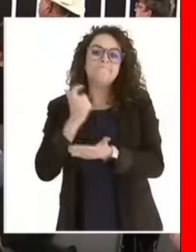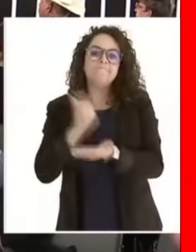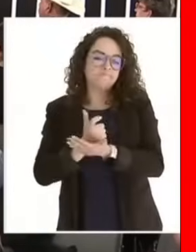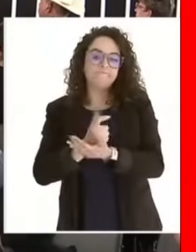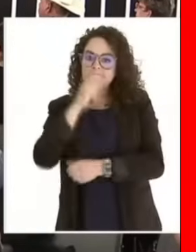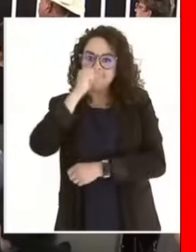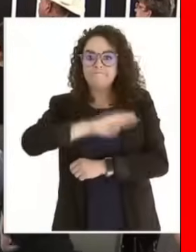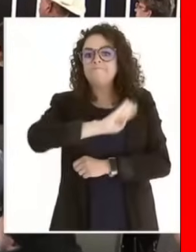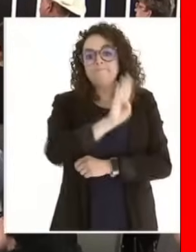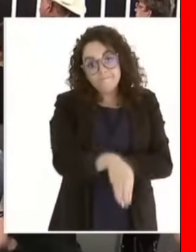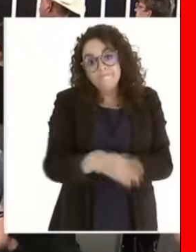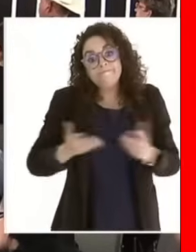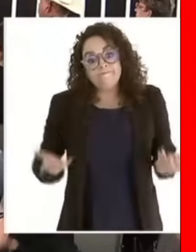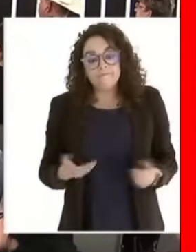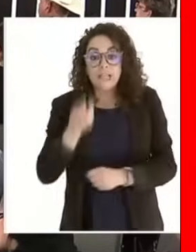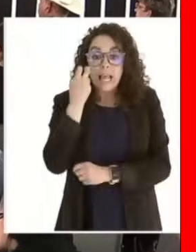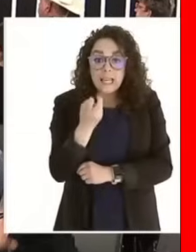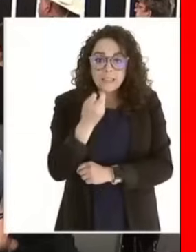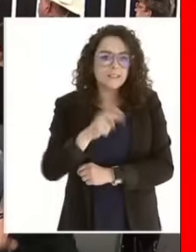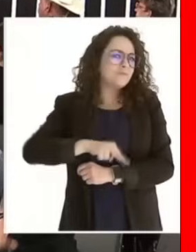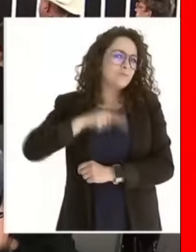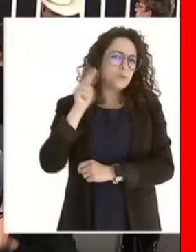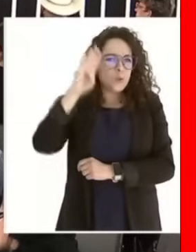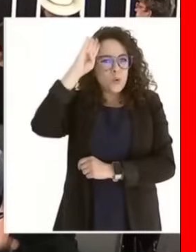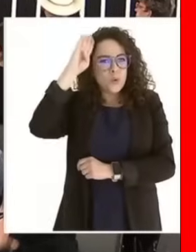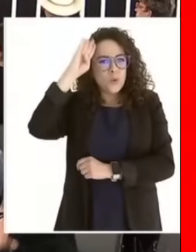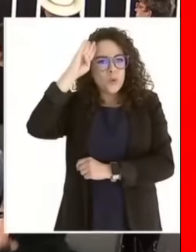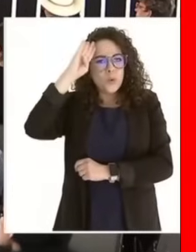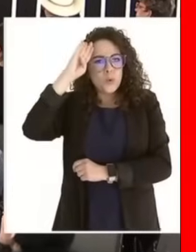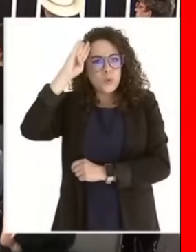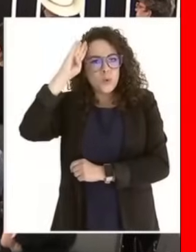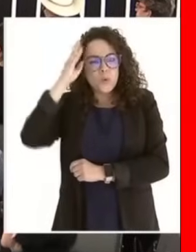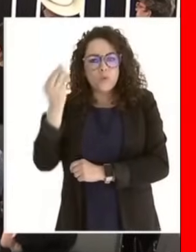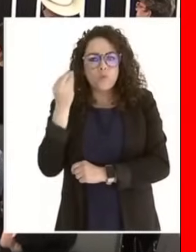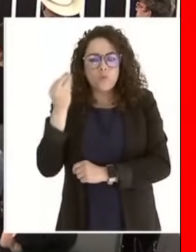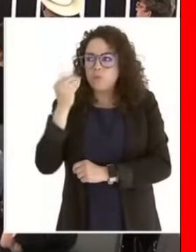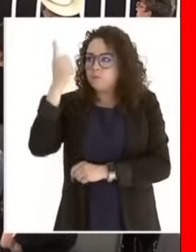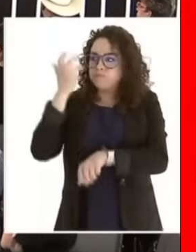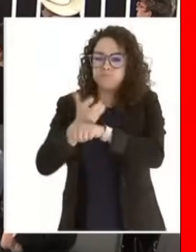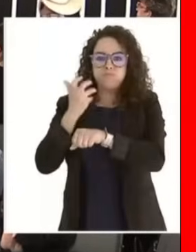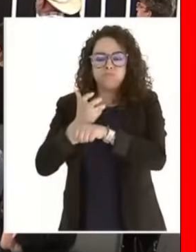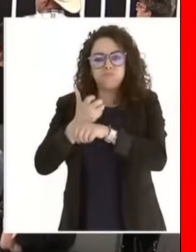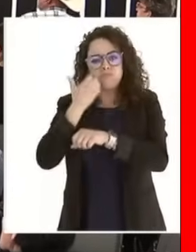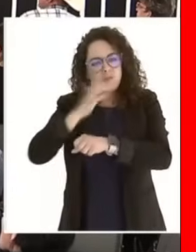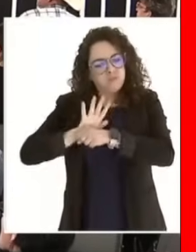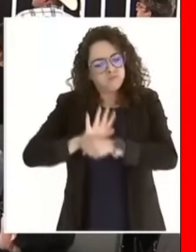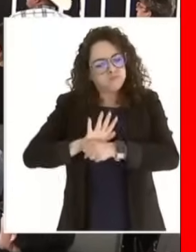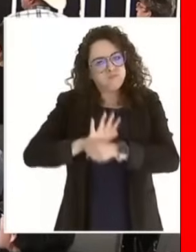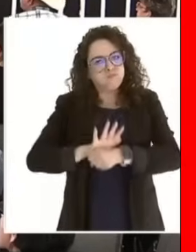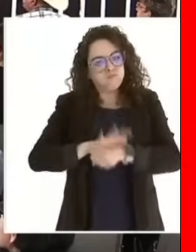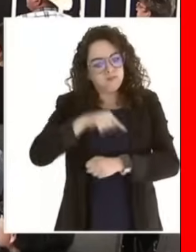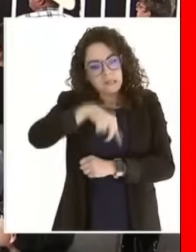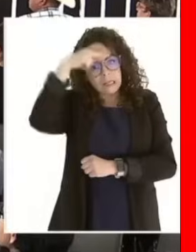y desde entonces era tan fuerte la presión del gobierno estadounidense que